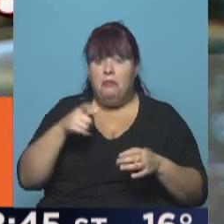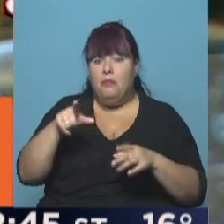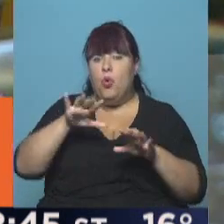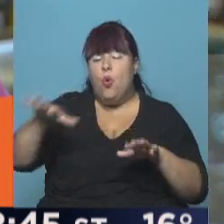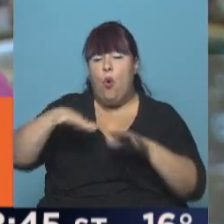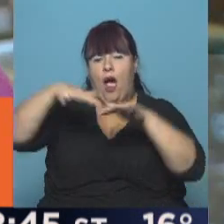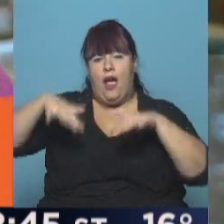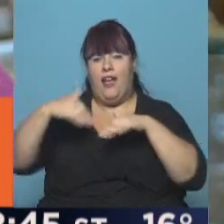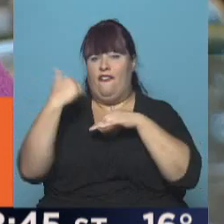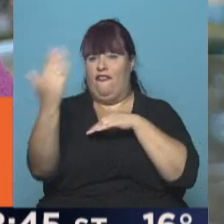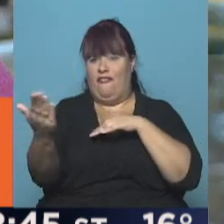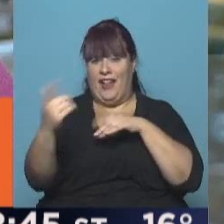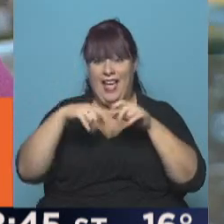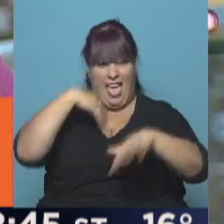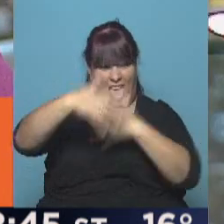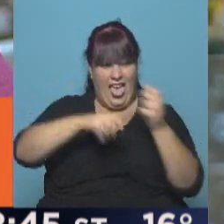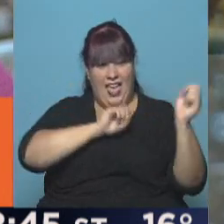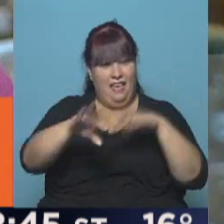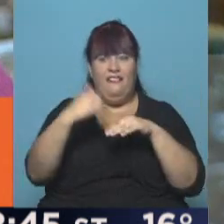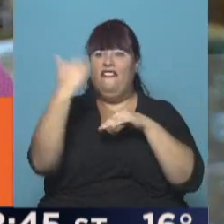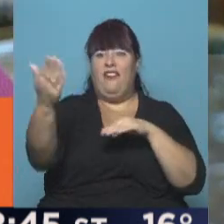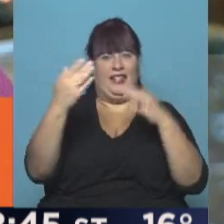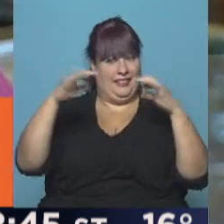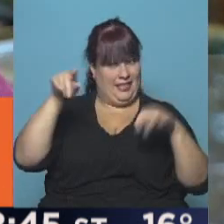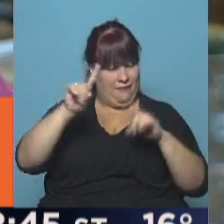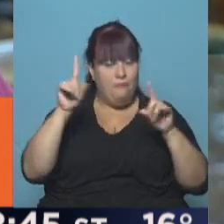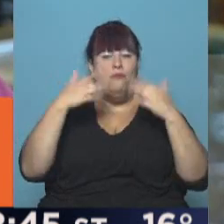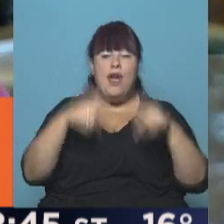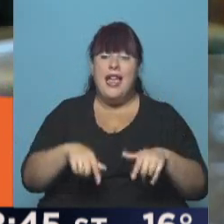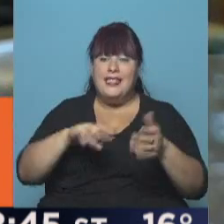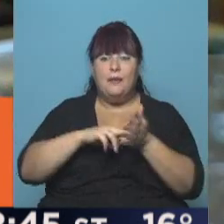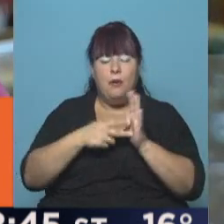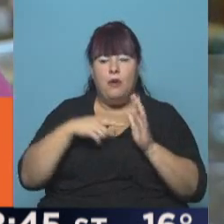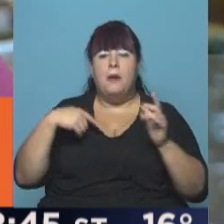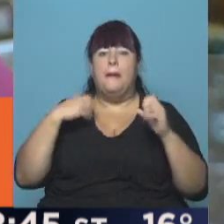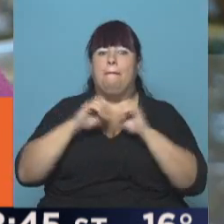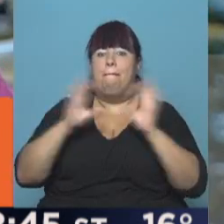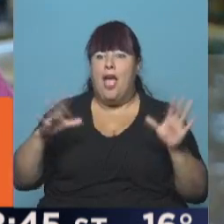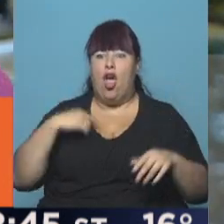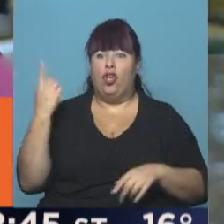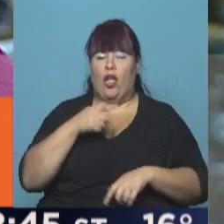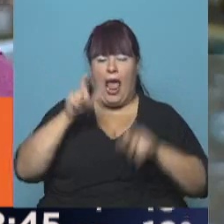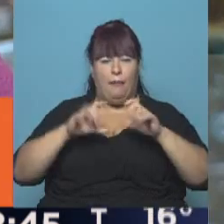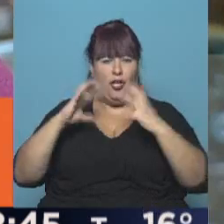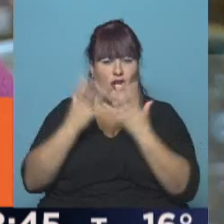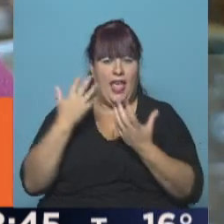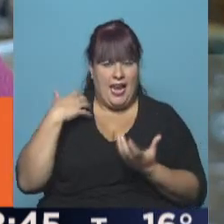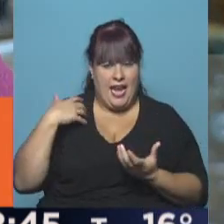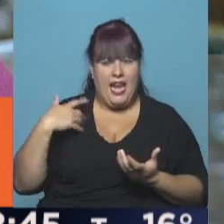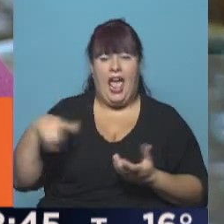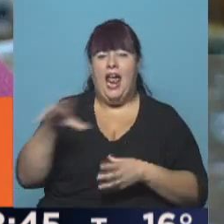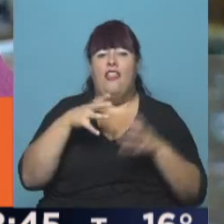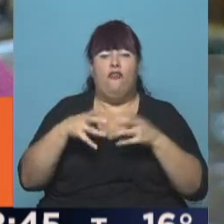su lugar en la tribuna de enfrente de donde sucedió el hecho. Por eso me parece que este hecho nos desnuda aún más como sociedad en general y como